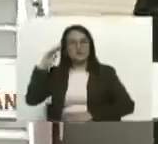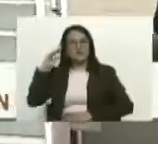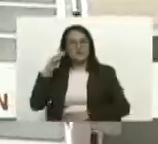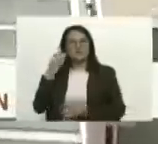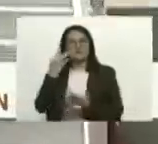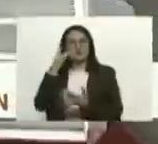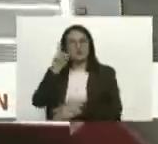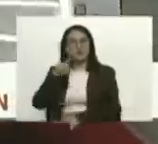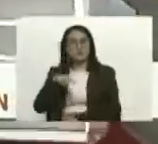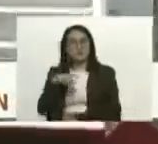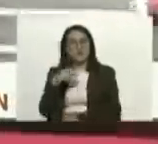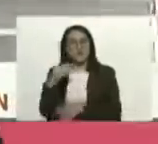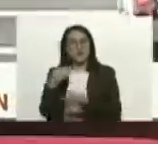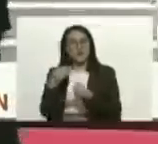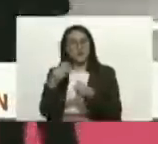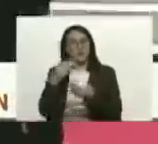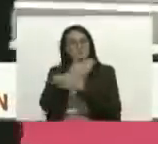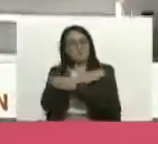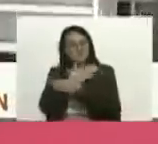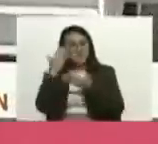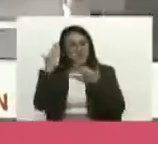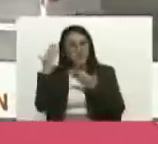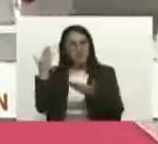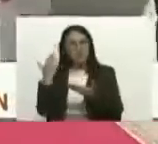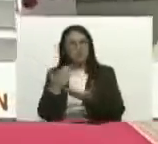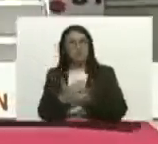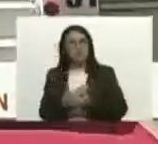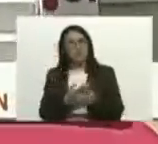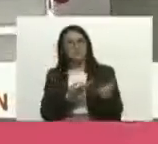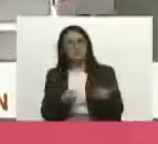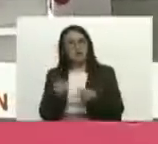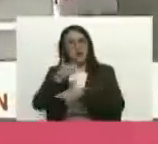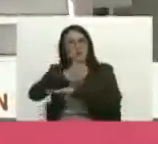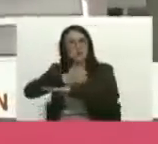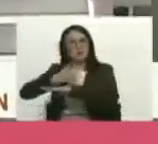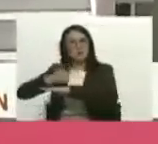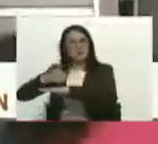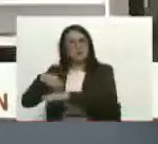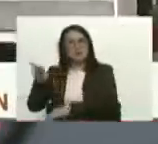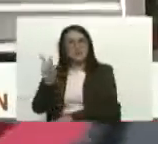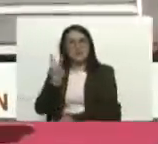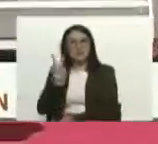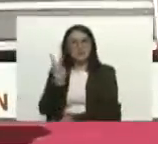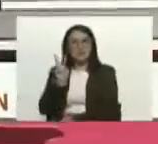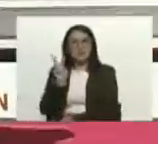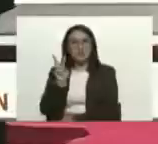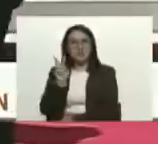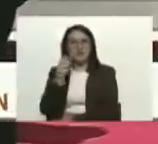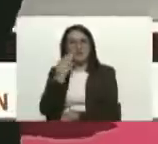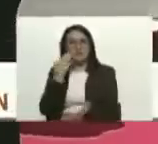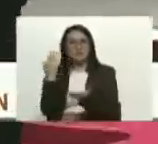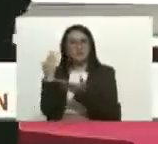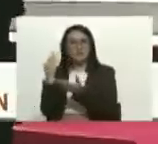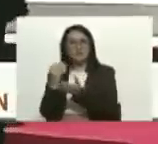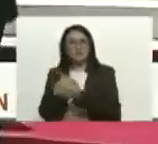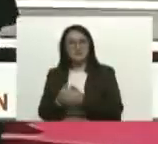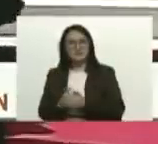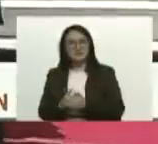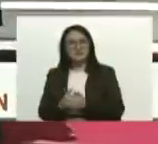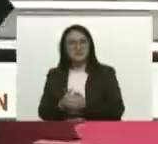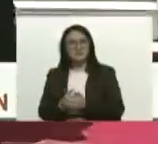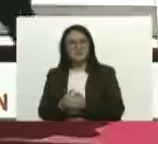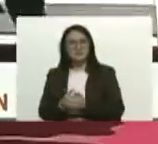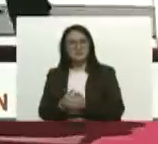podemos ver cómo el saludo fraterno a esta hora lo reciben las autoridades venezolanas. También en Irán,